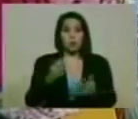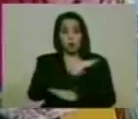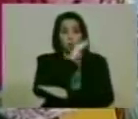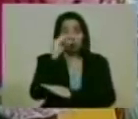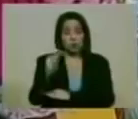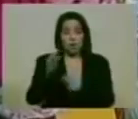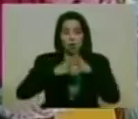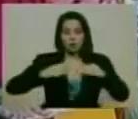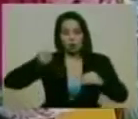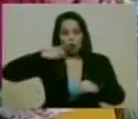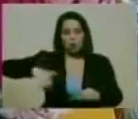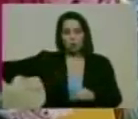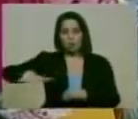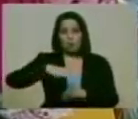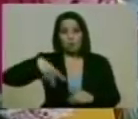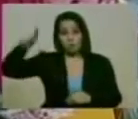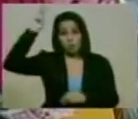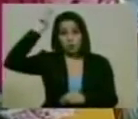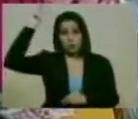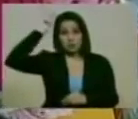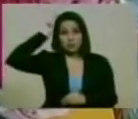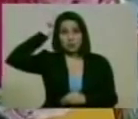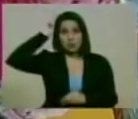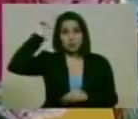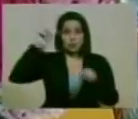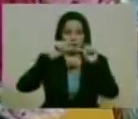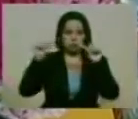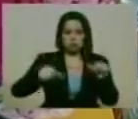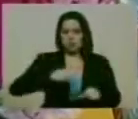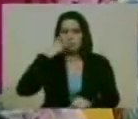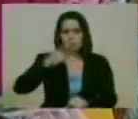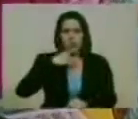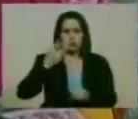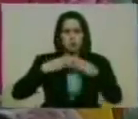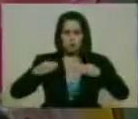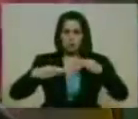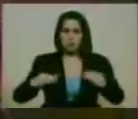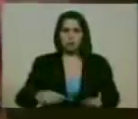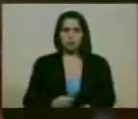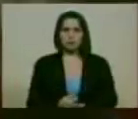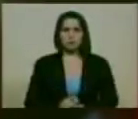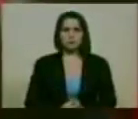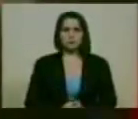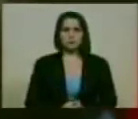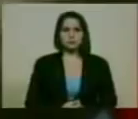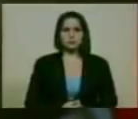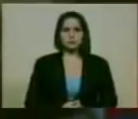de los pueblos indígenas a nivel de todo el sistema de políticas públicas.